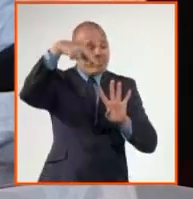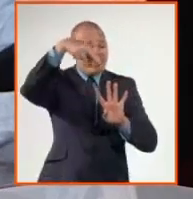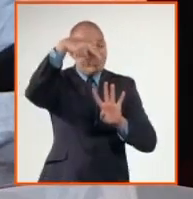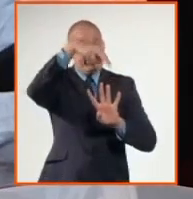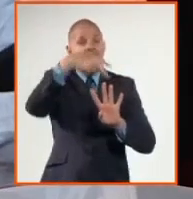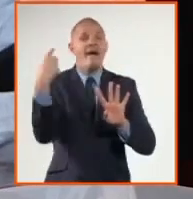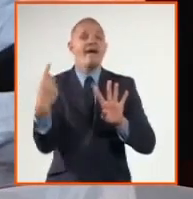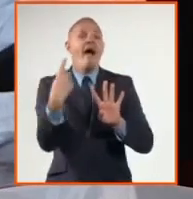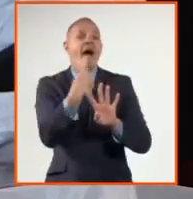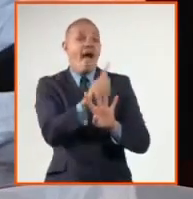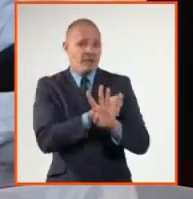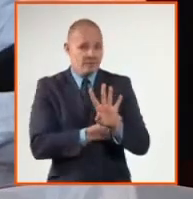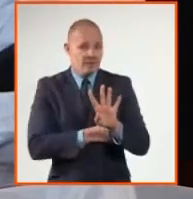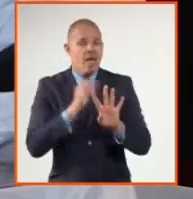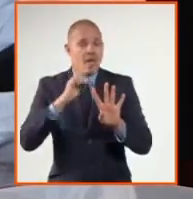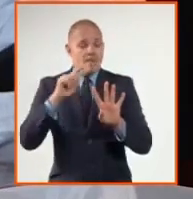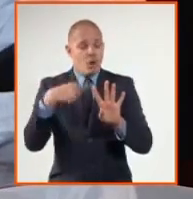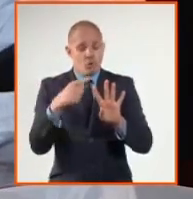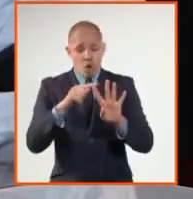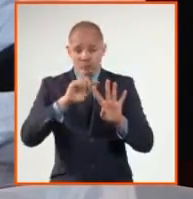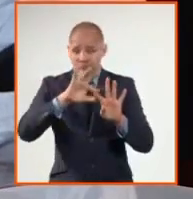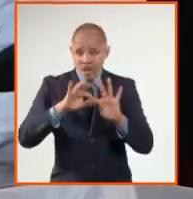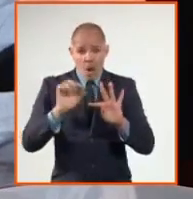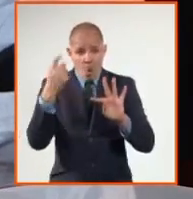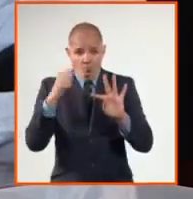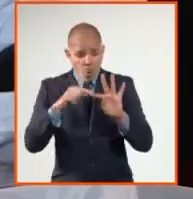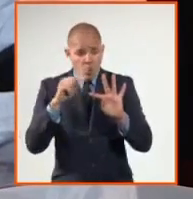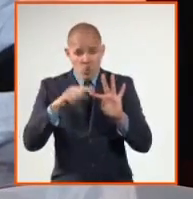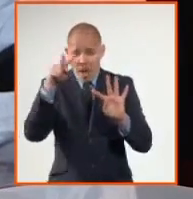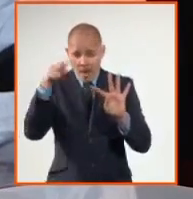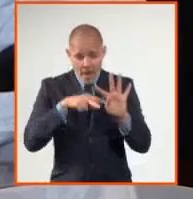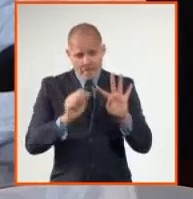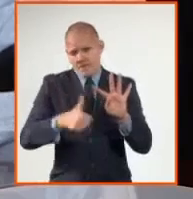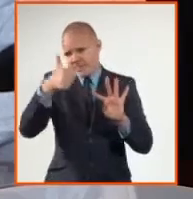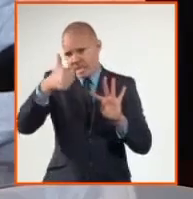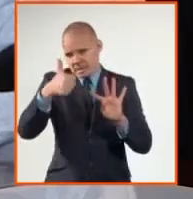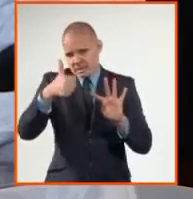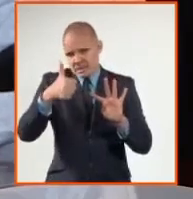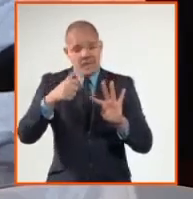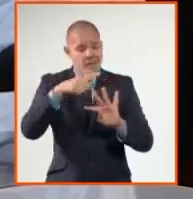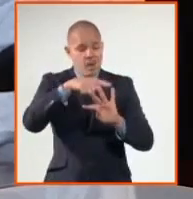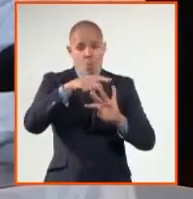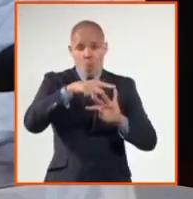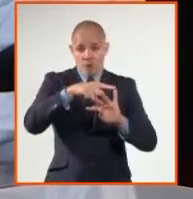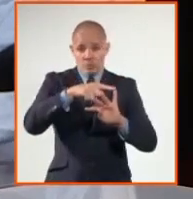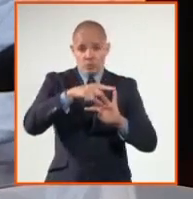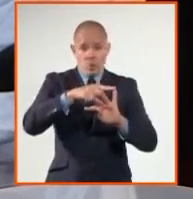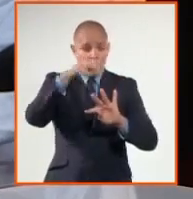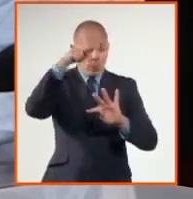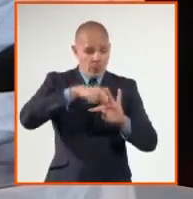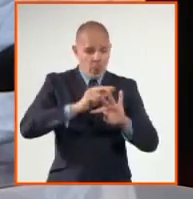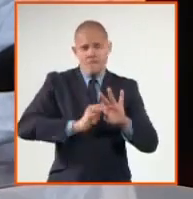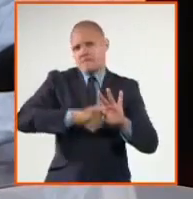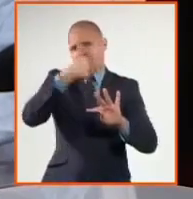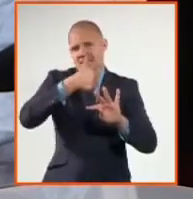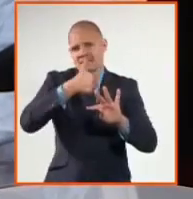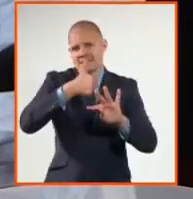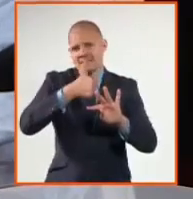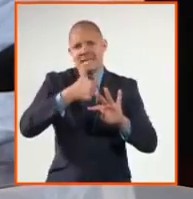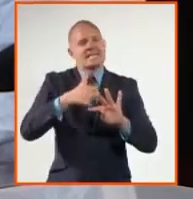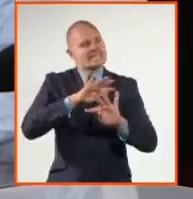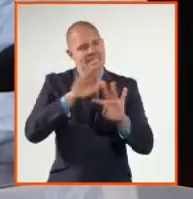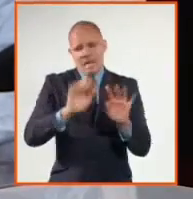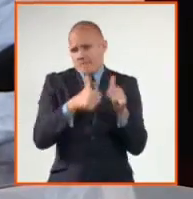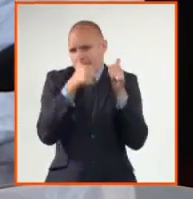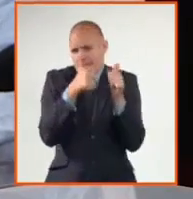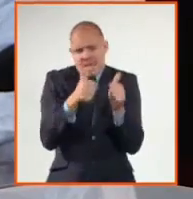la inspección a la noche en la madrugada fue que se logró esta pala hecho más en la 1 y la 4 ya al inicio de la noche de ayer se